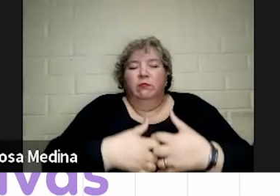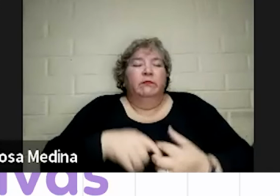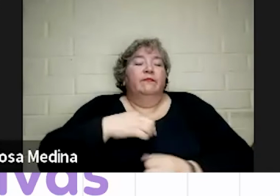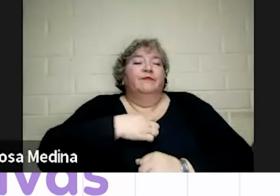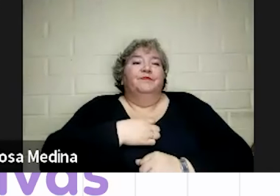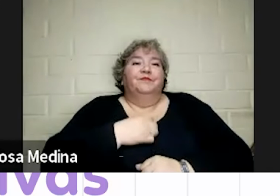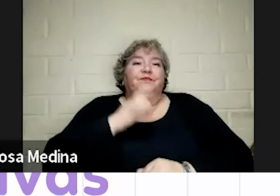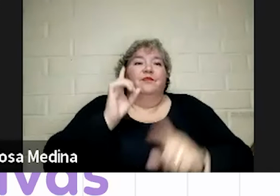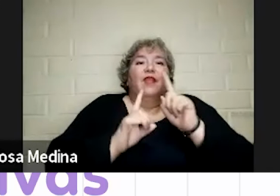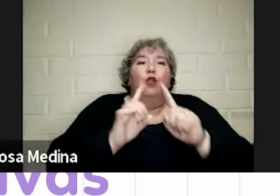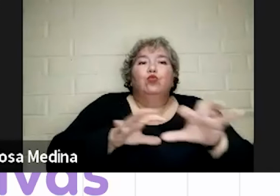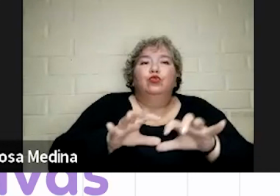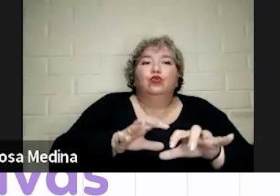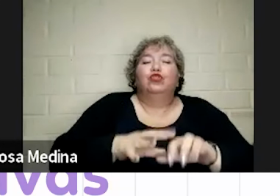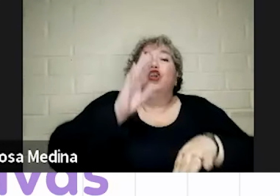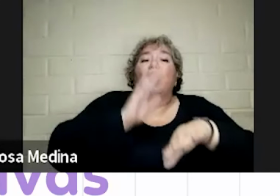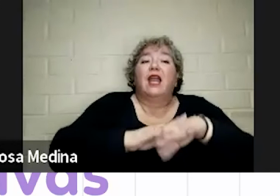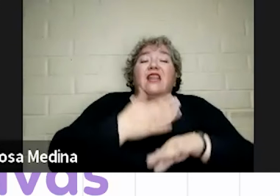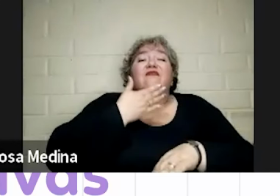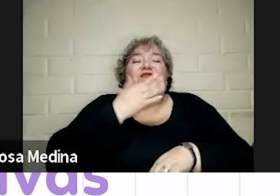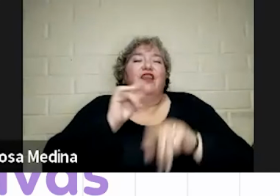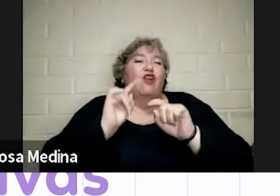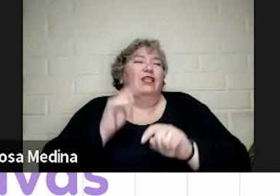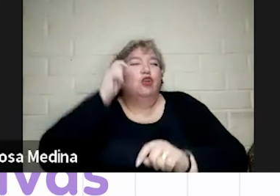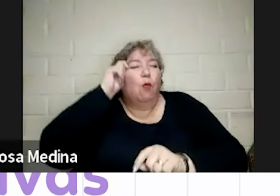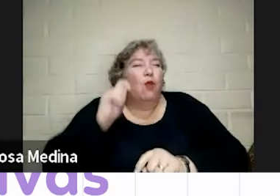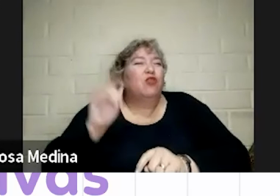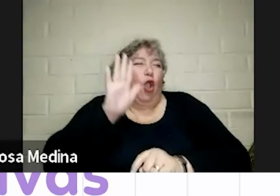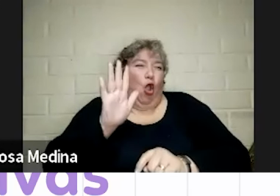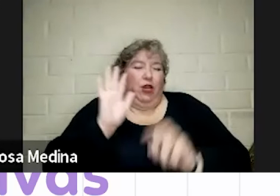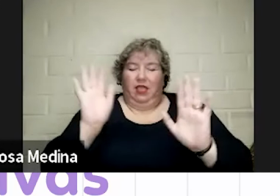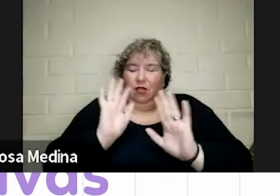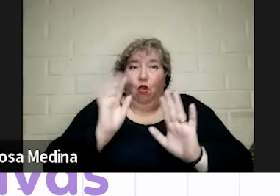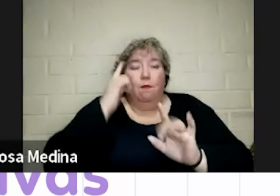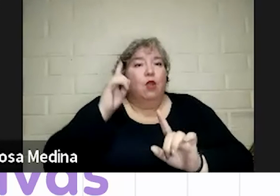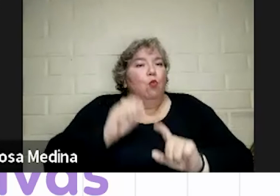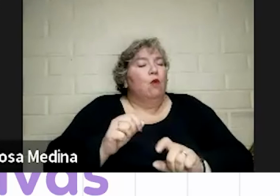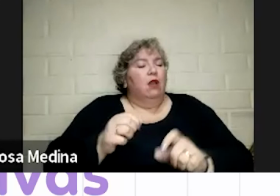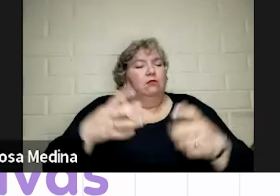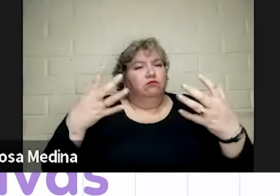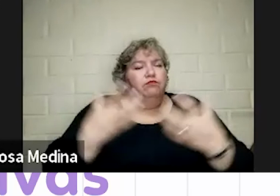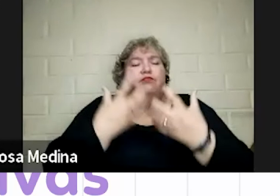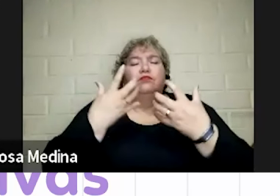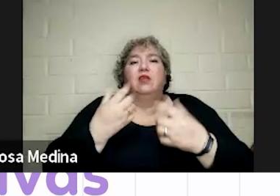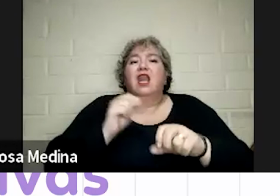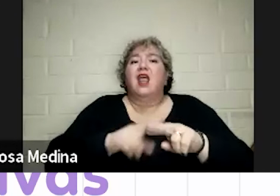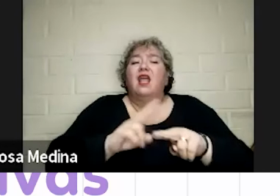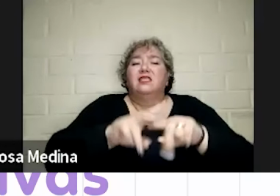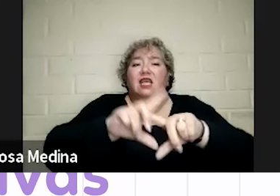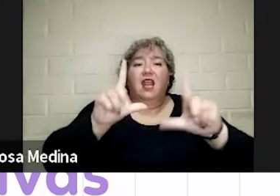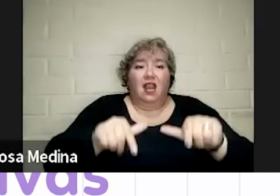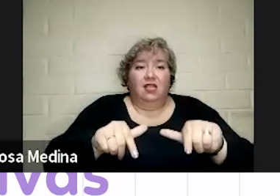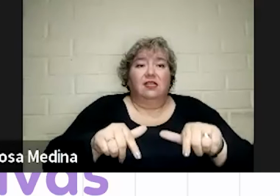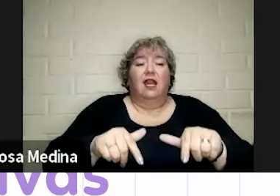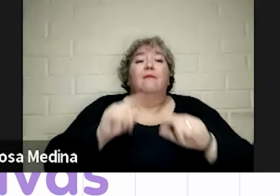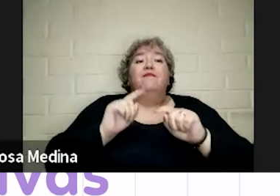y fríos de las funciones ejecutivas. Es una distinción teórica, pero que al final igual impacta en el quehacer de aula. Los aspectos